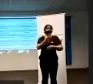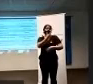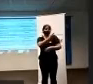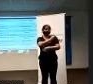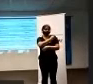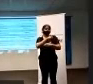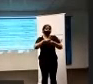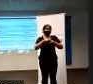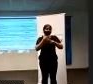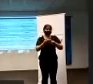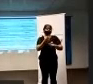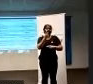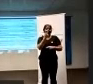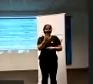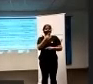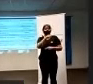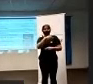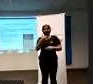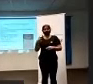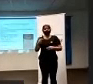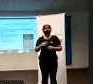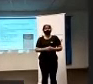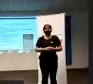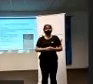+8. Siguiente.